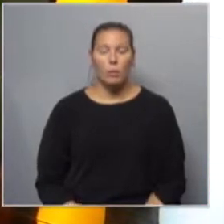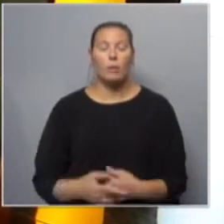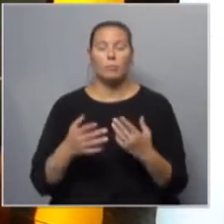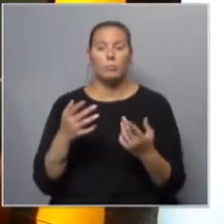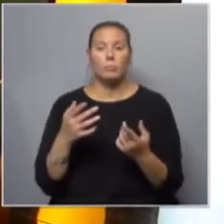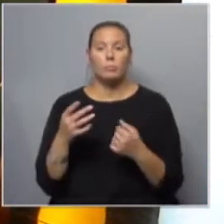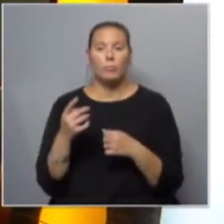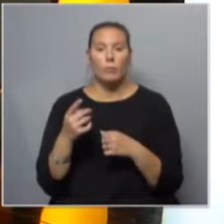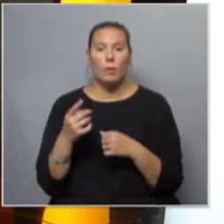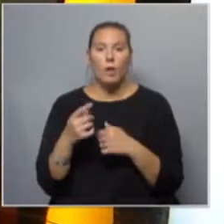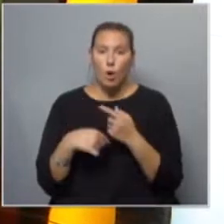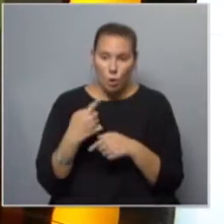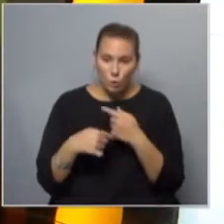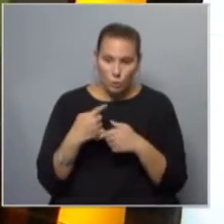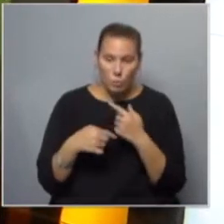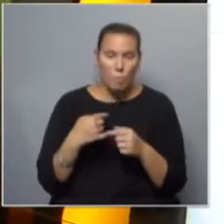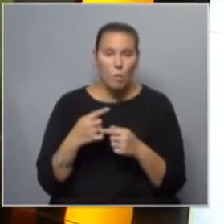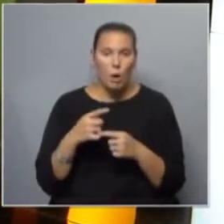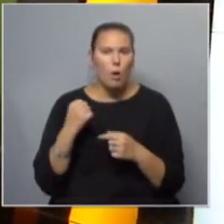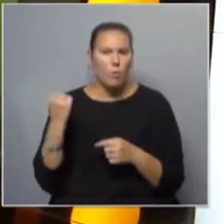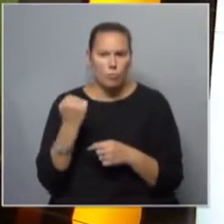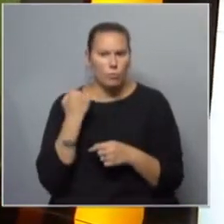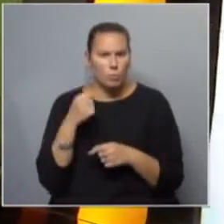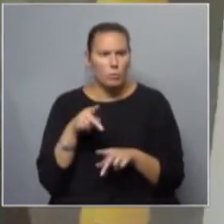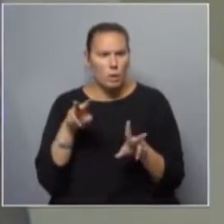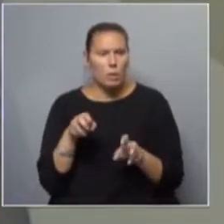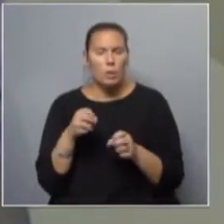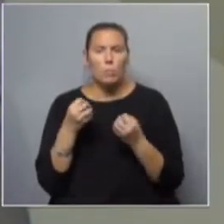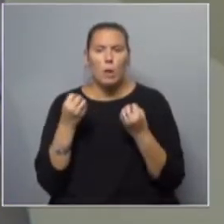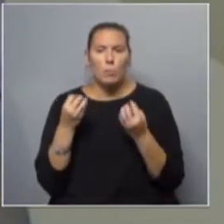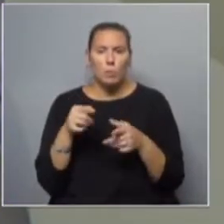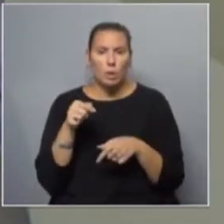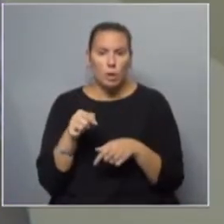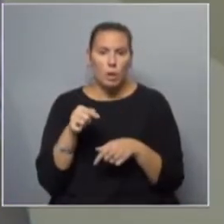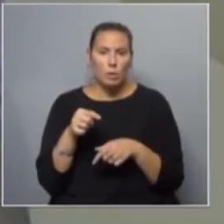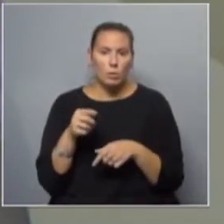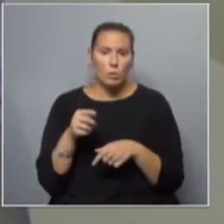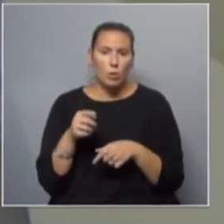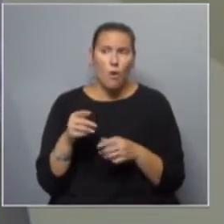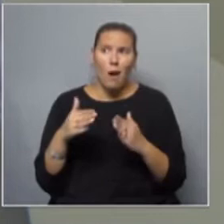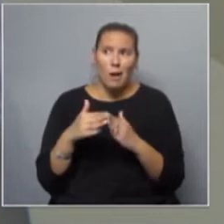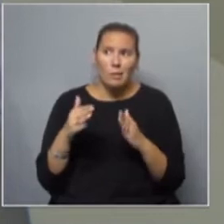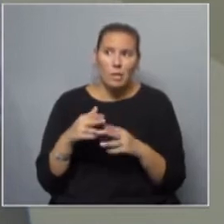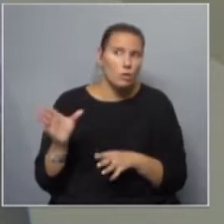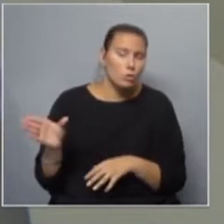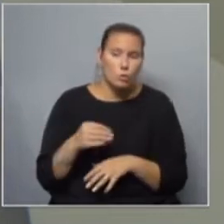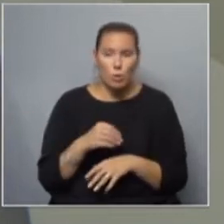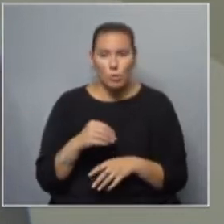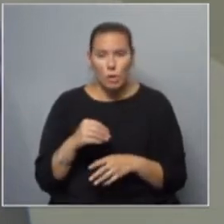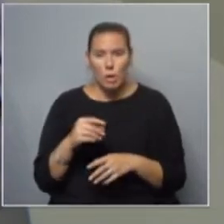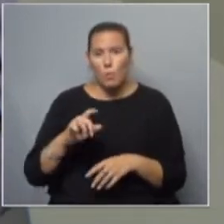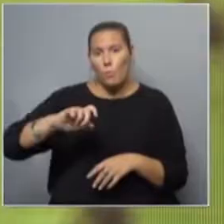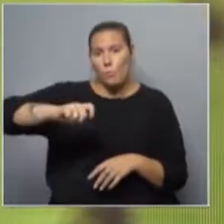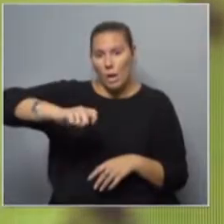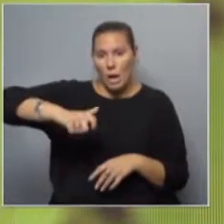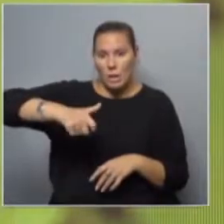Alexandra y Alexandra. Bueno, seguimos con el agua. A mí me parece fundamental este tema, porque en definitiva esto está en todos los hogares del país. Hay una canilla conectada a